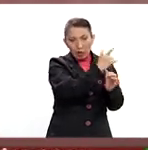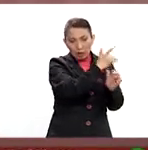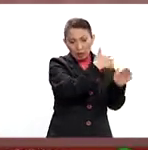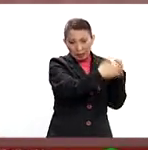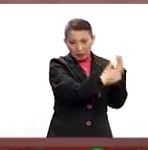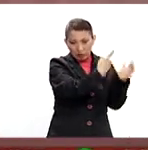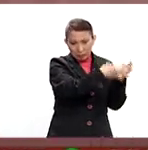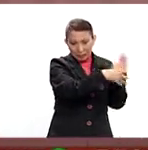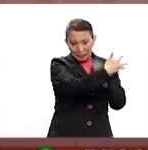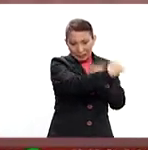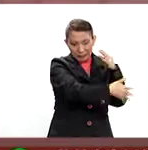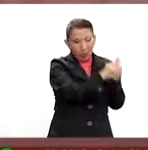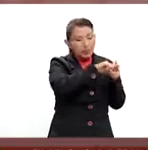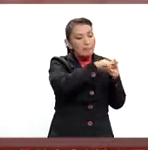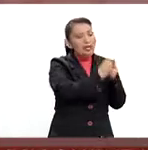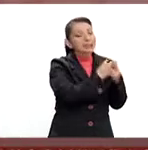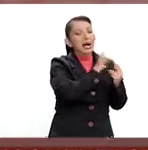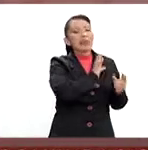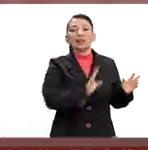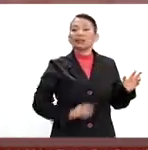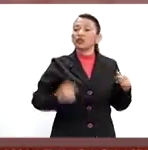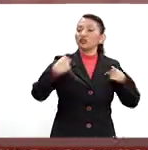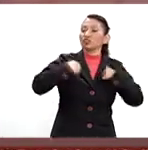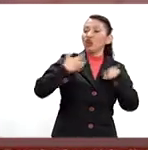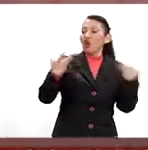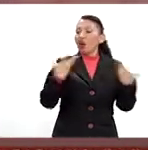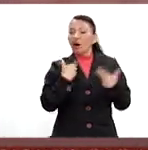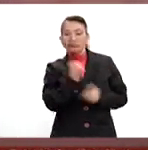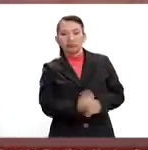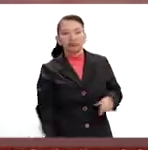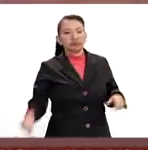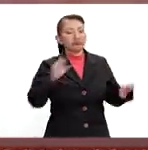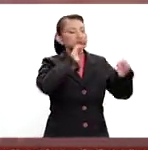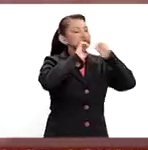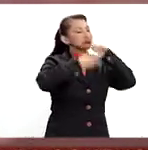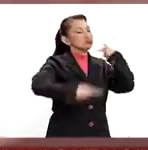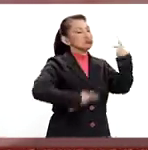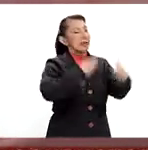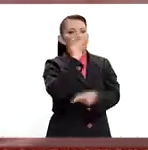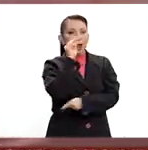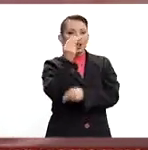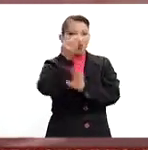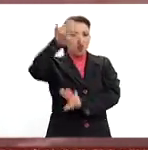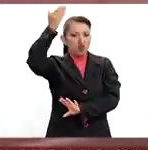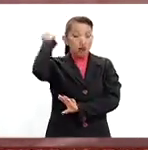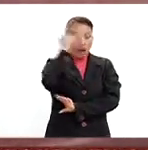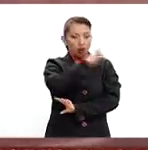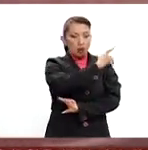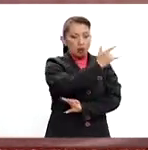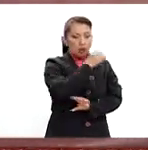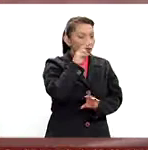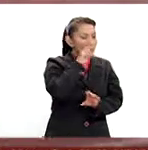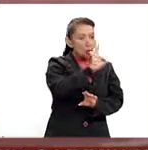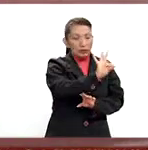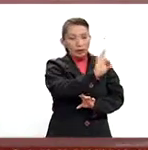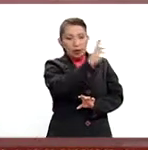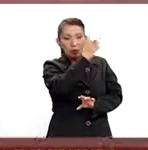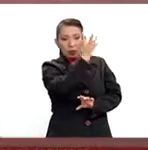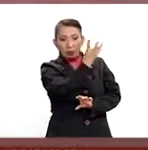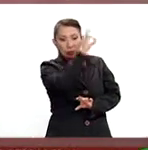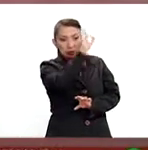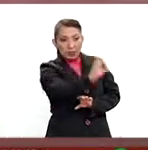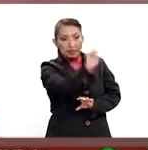él se lanza para efectos prácticos en su candidatura, esta famosa conferencia de prensa de mayo. En julio ya lo medimos en